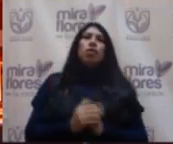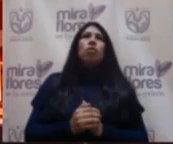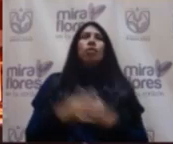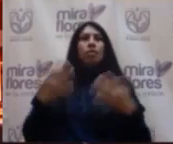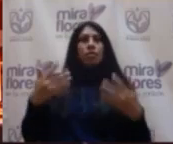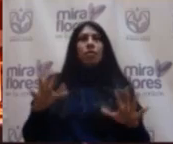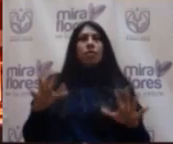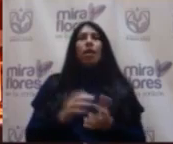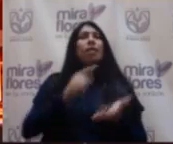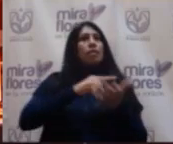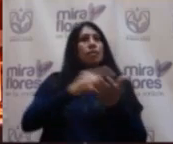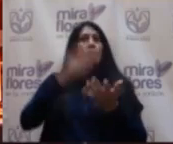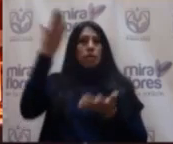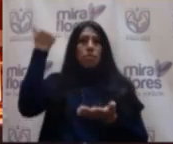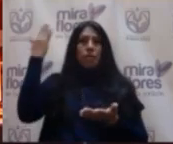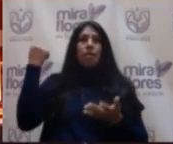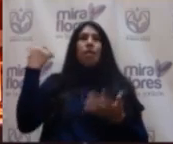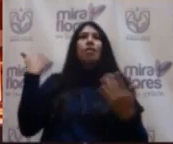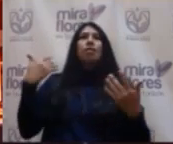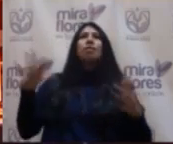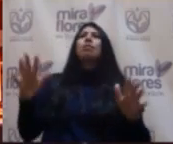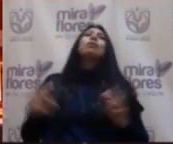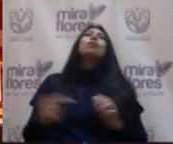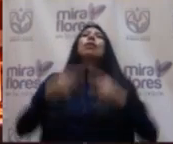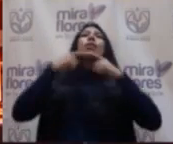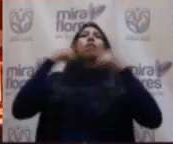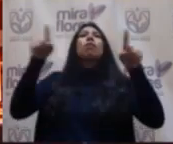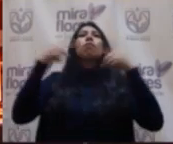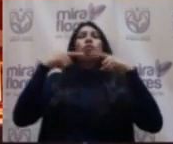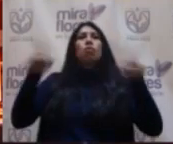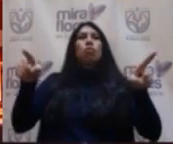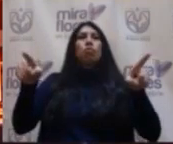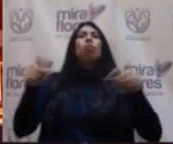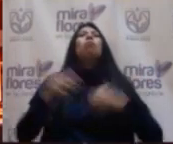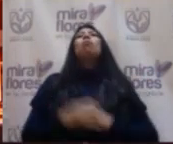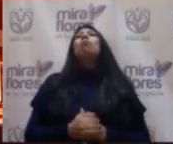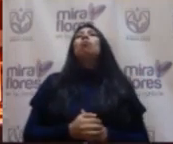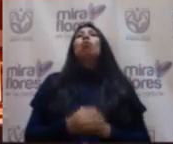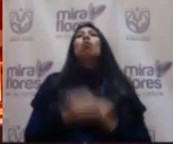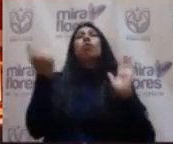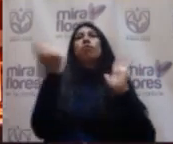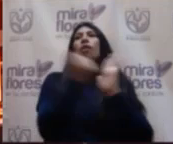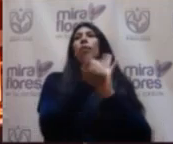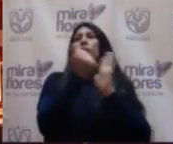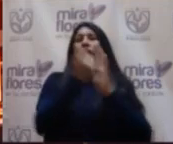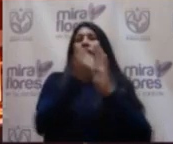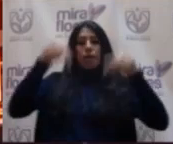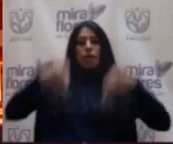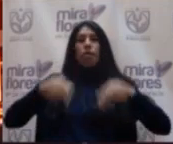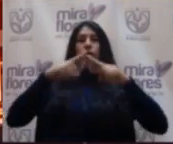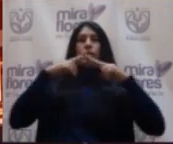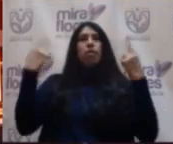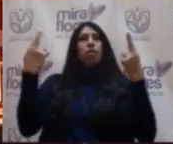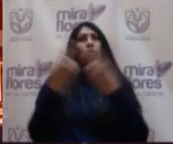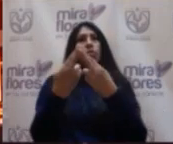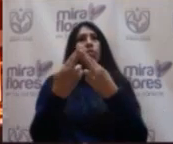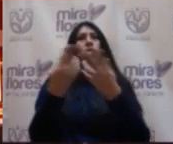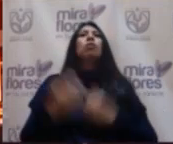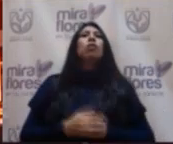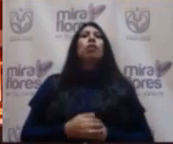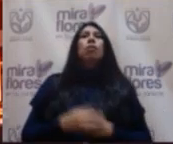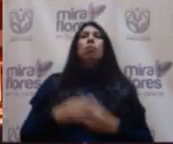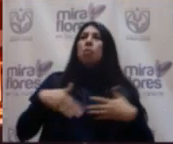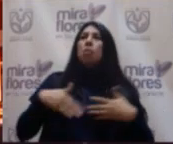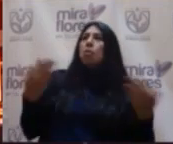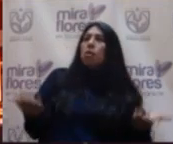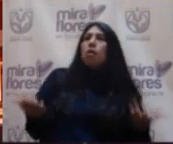semana pasada ya se publicó la declaratoria de interés que fue aprobada aquí en el Consejo para ver